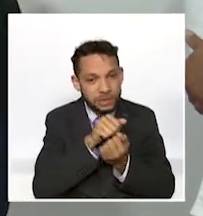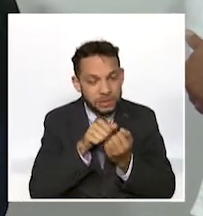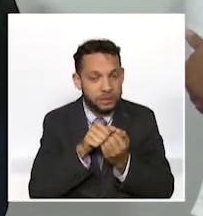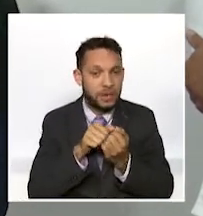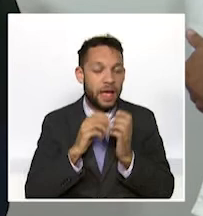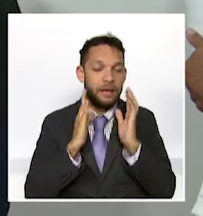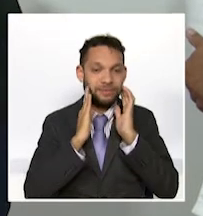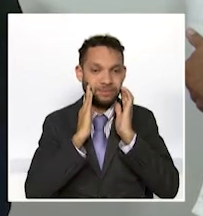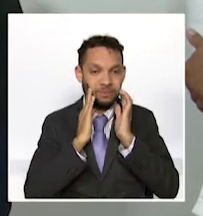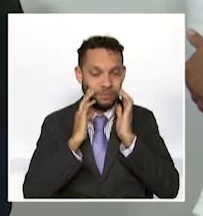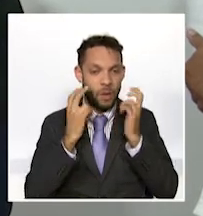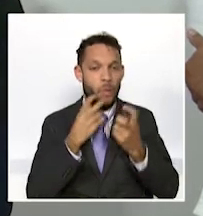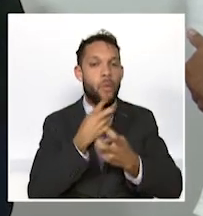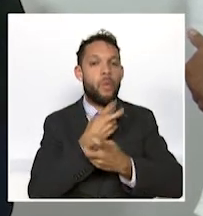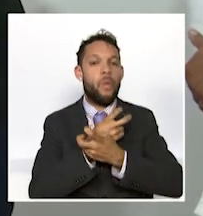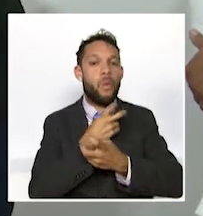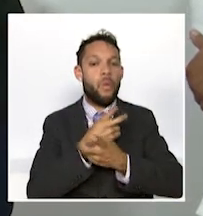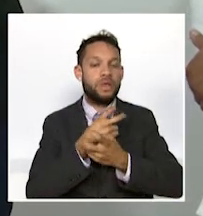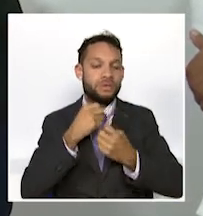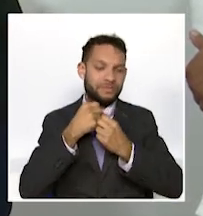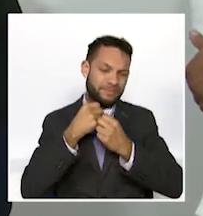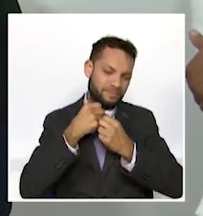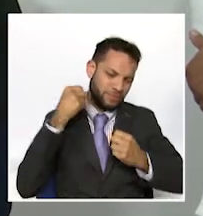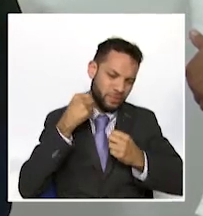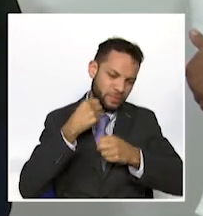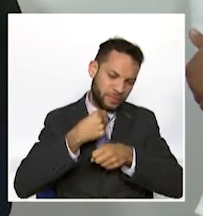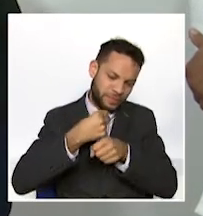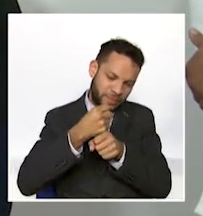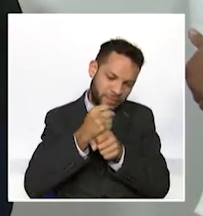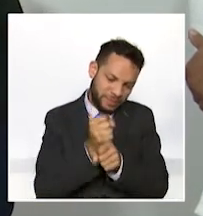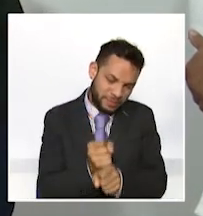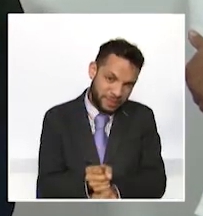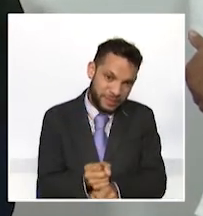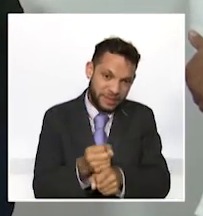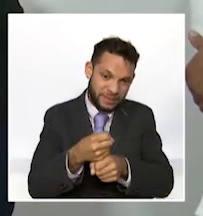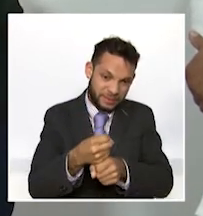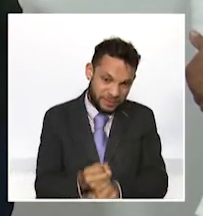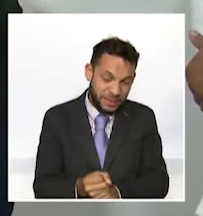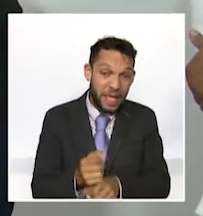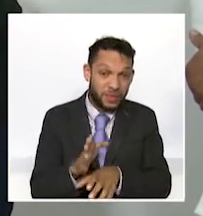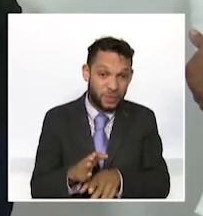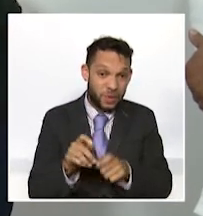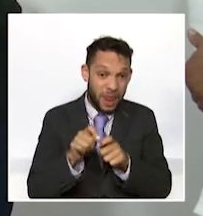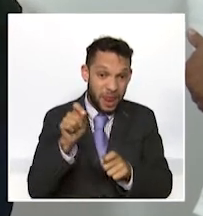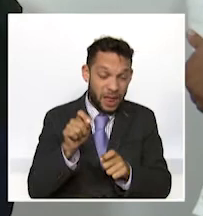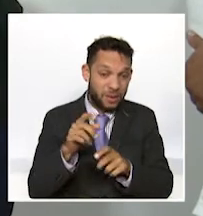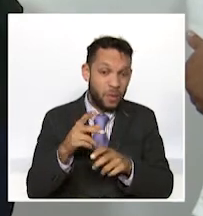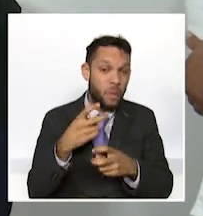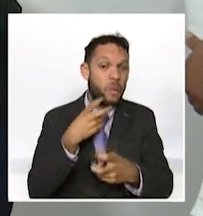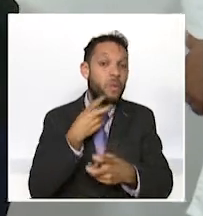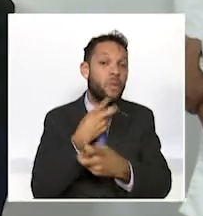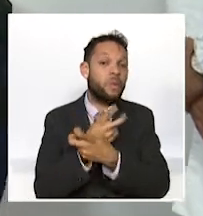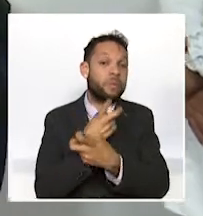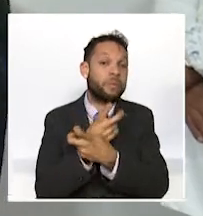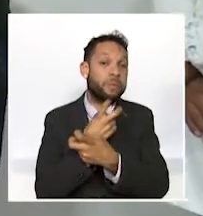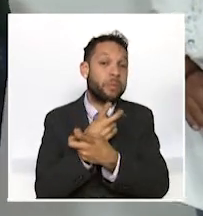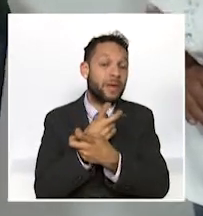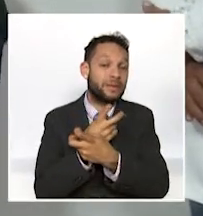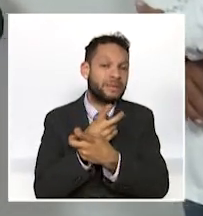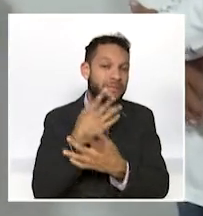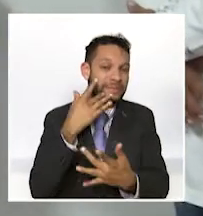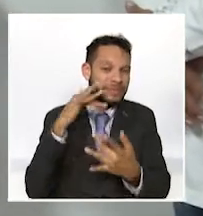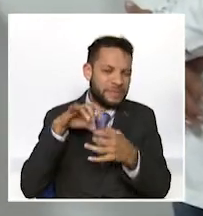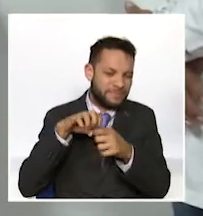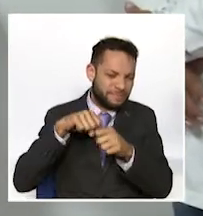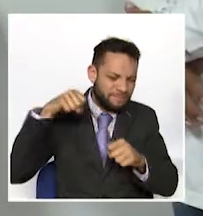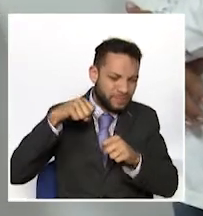premaxilar generan una tensión de este músculo que es el esternocleidomastoideo, y a través de esta incisión muscular nos va a